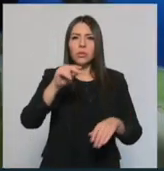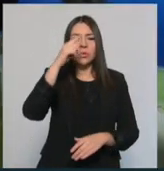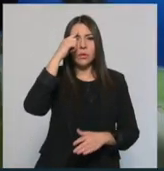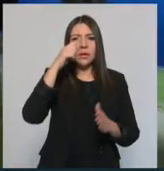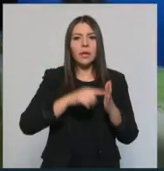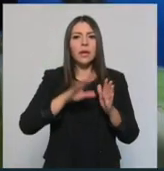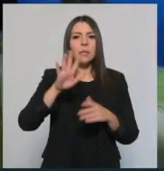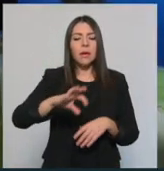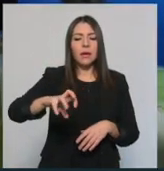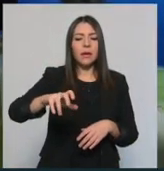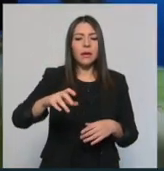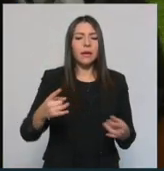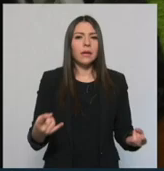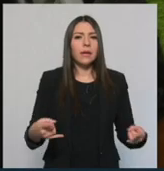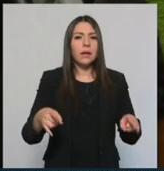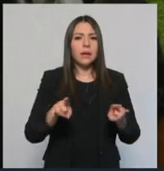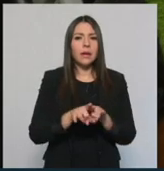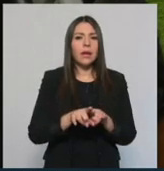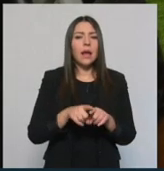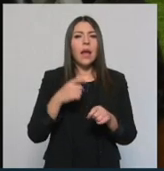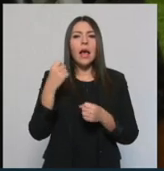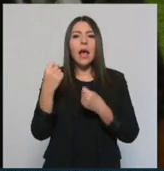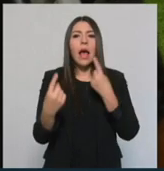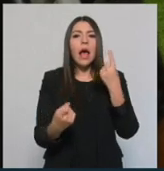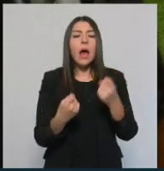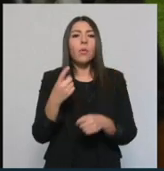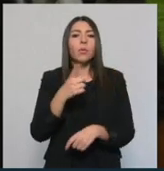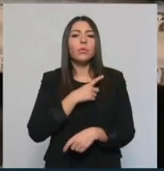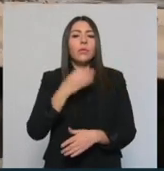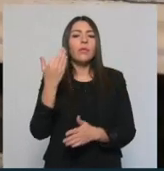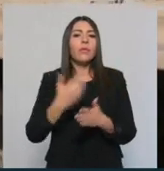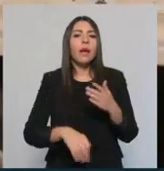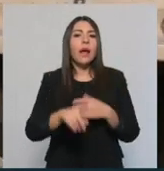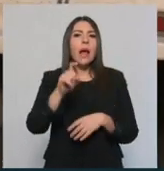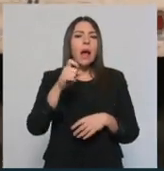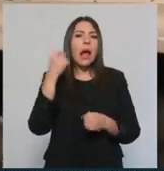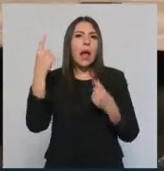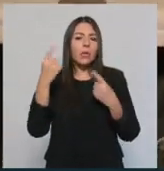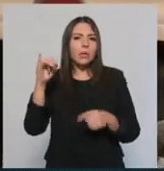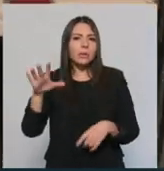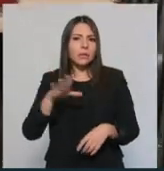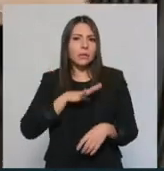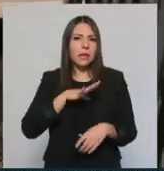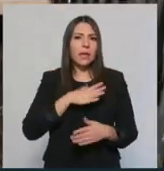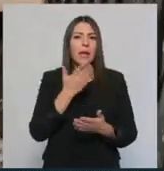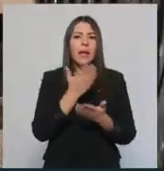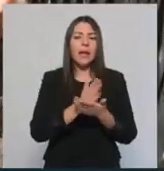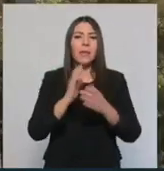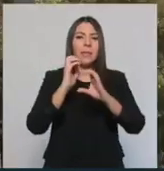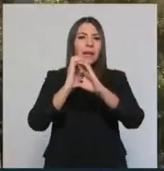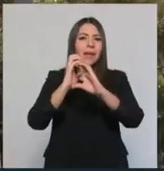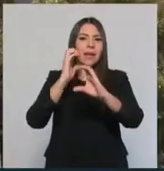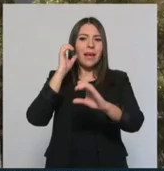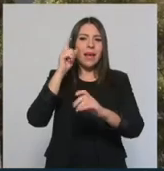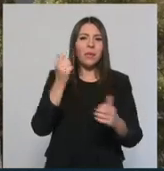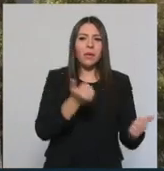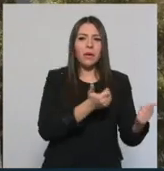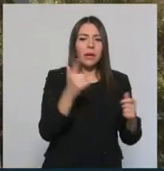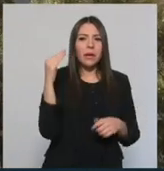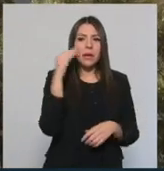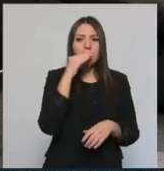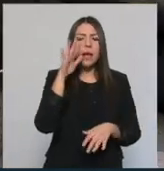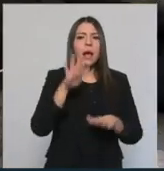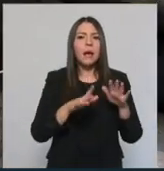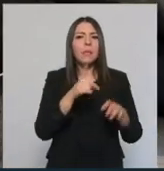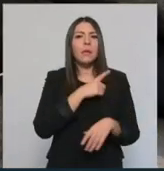válvulas, porque solo algunas carecen de líquido. Es más, acusan que las pipas que deben ser gratuitas llegan a representar